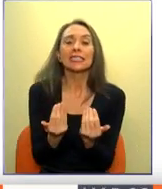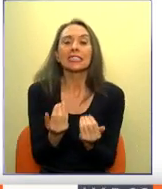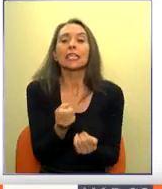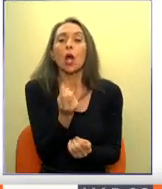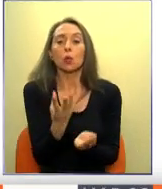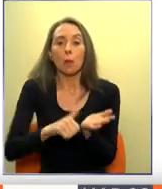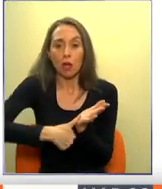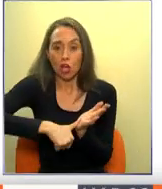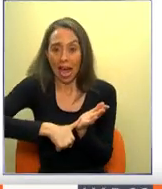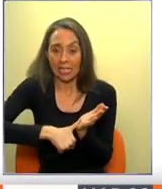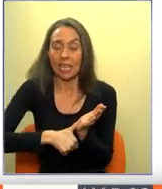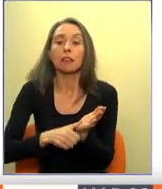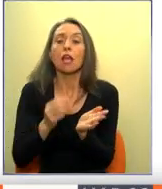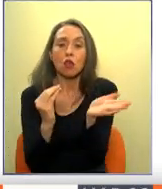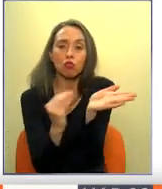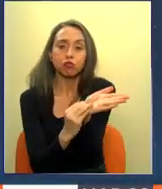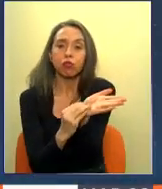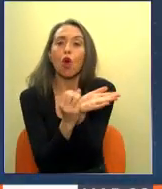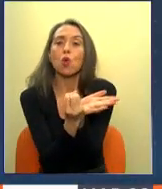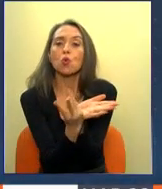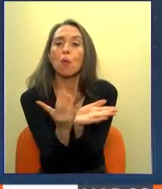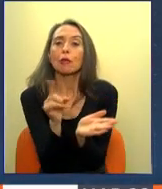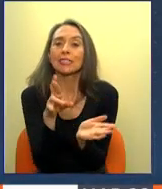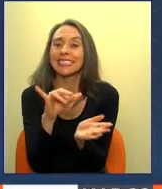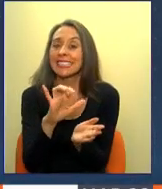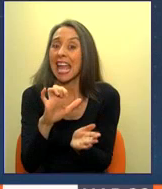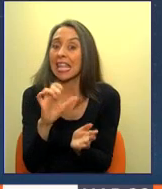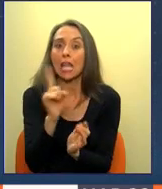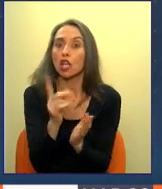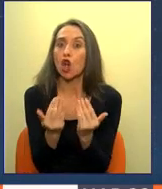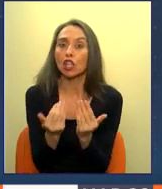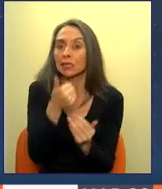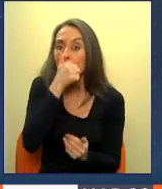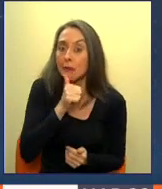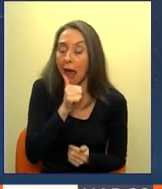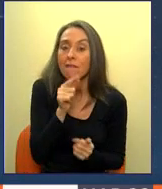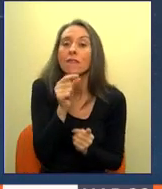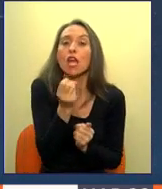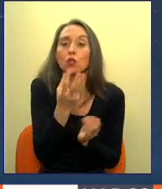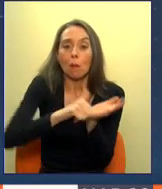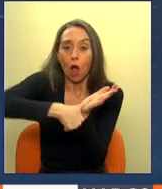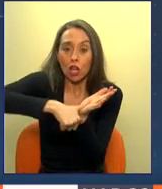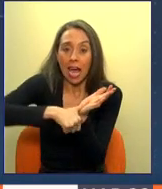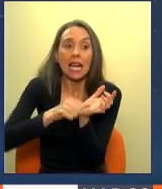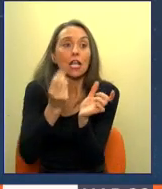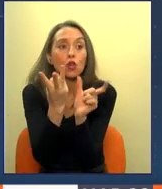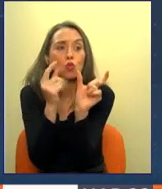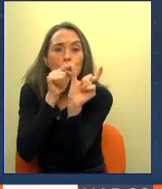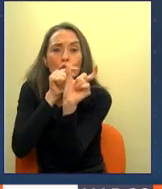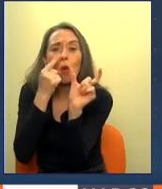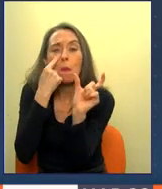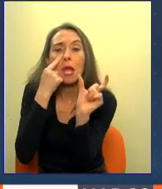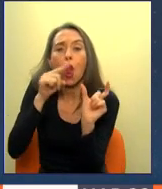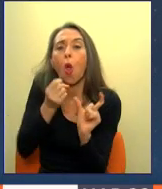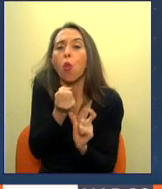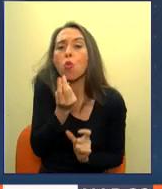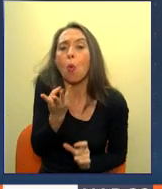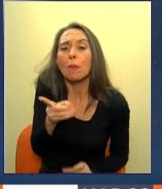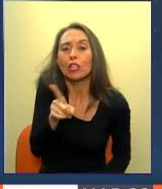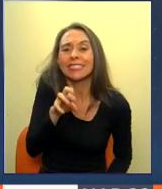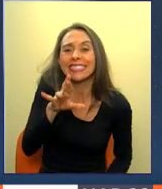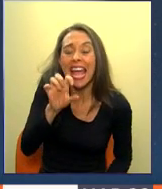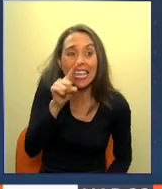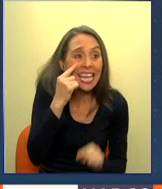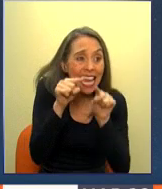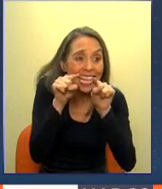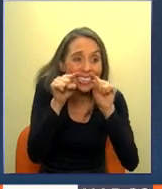del carné. No es necesario tener clave. El número de serie o número de documento está aquí. Fíjese bien, así validará